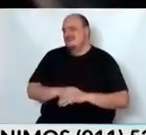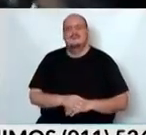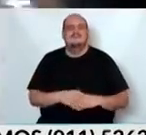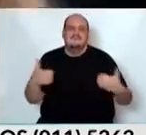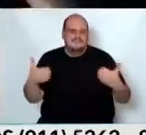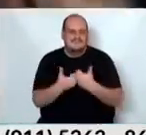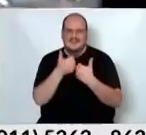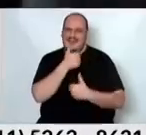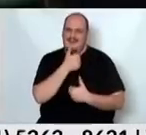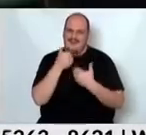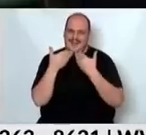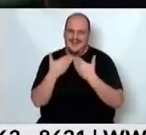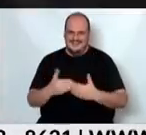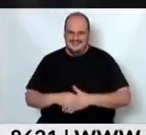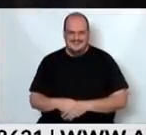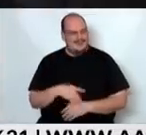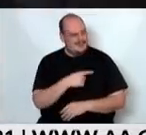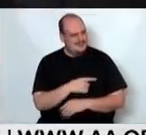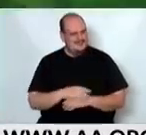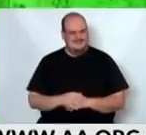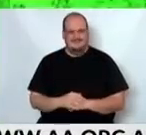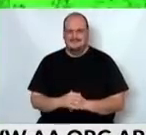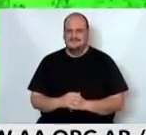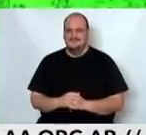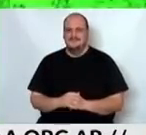con agua. Gracias. A vos.